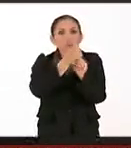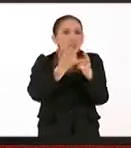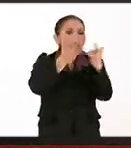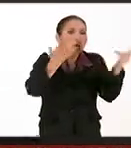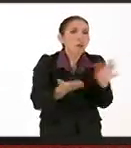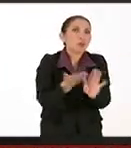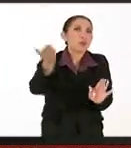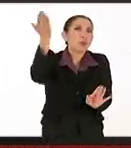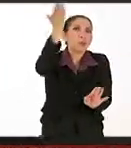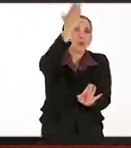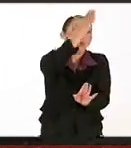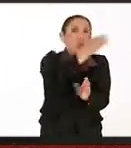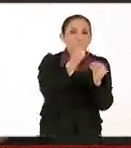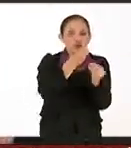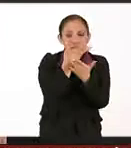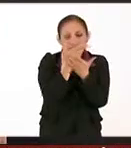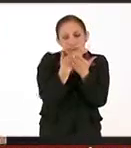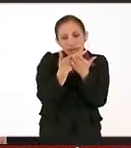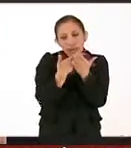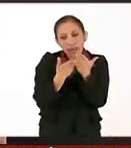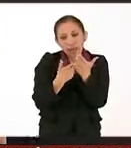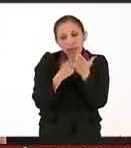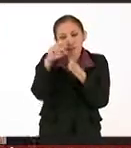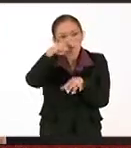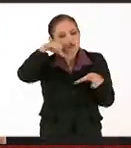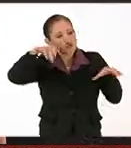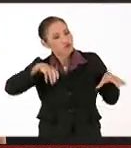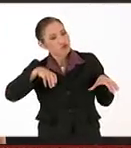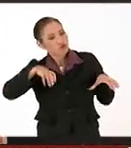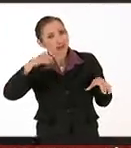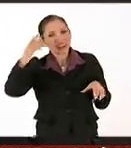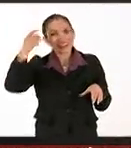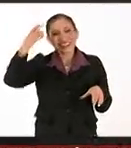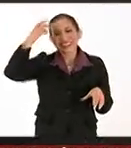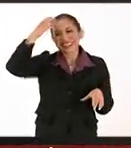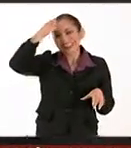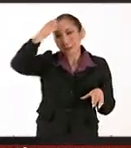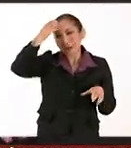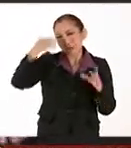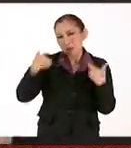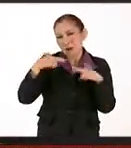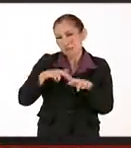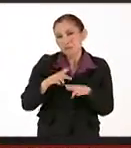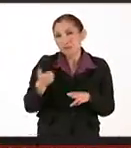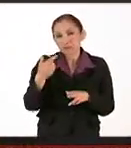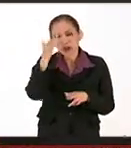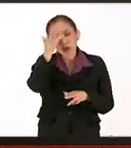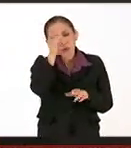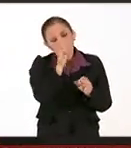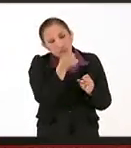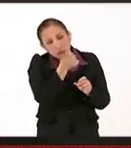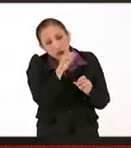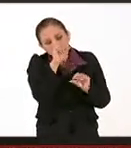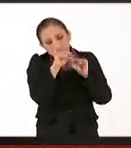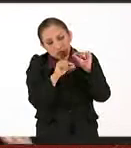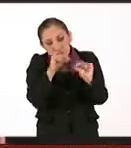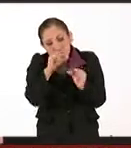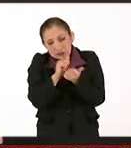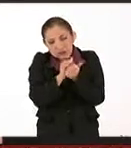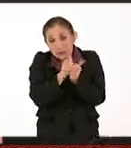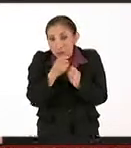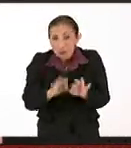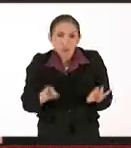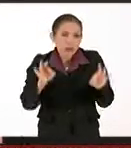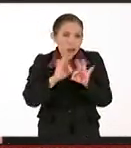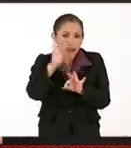desde que los egipcios dibujaban a un halcón representando el cerebro. Entonces, conocemos poco de ese territorio, pero creo que es